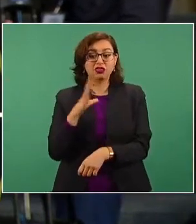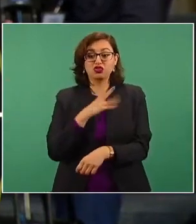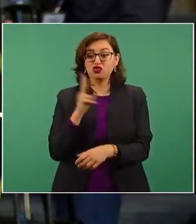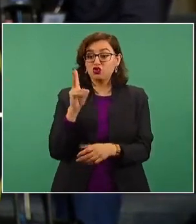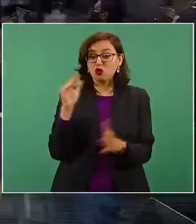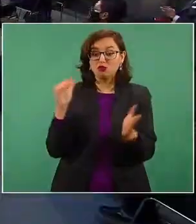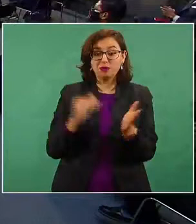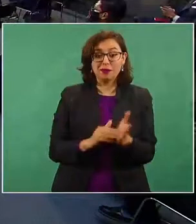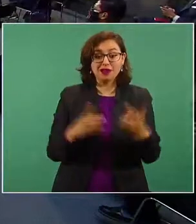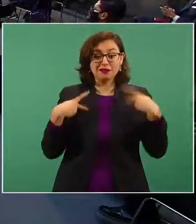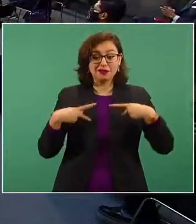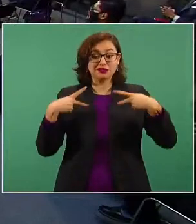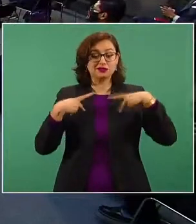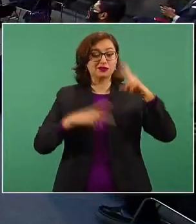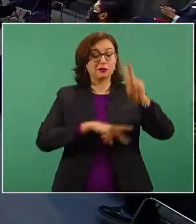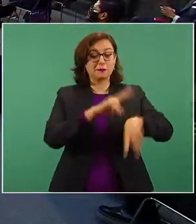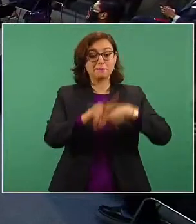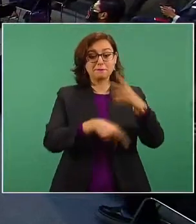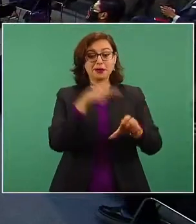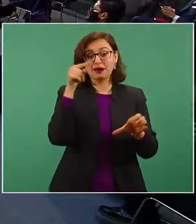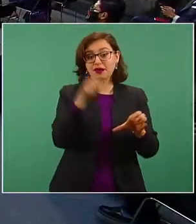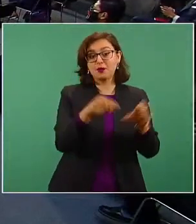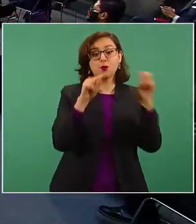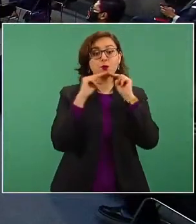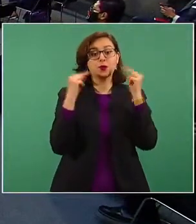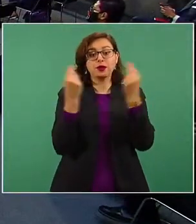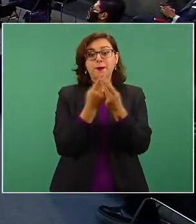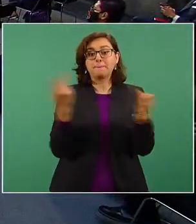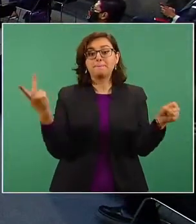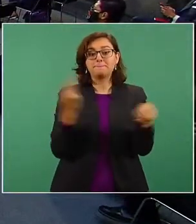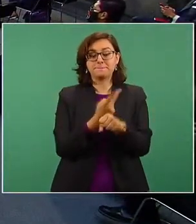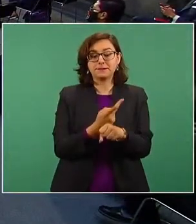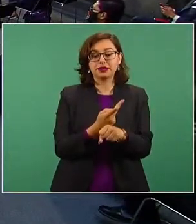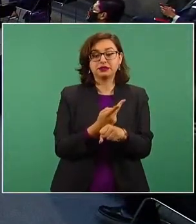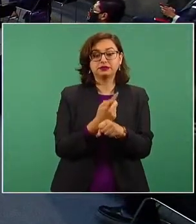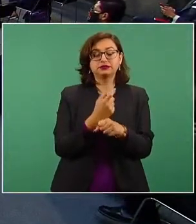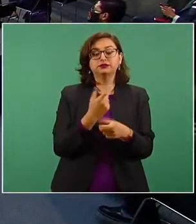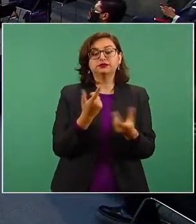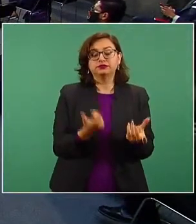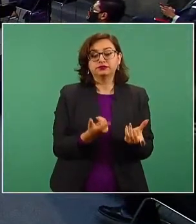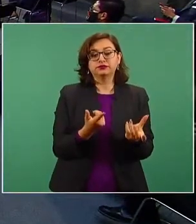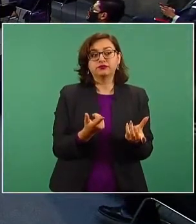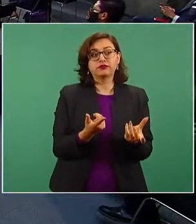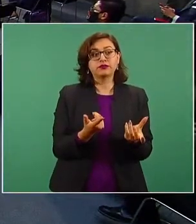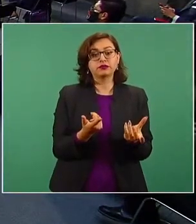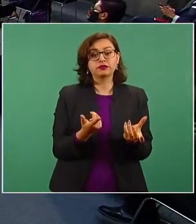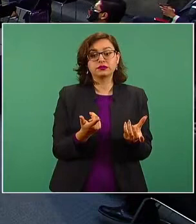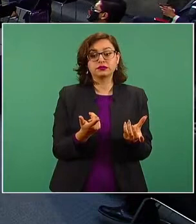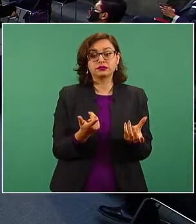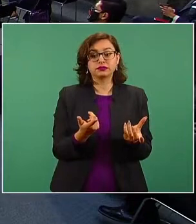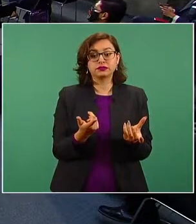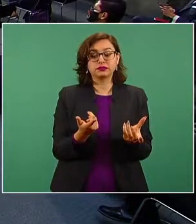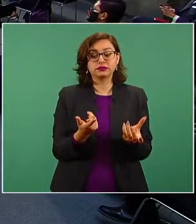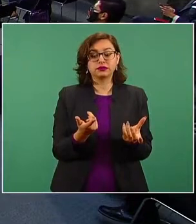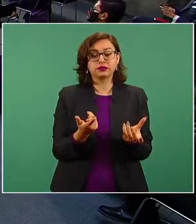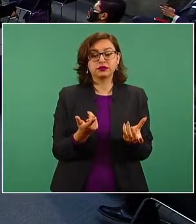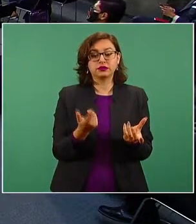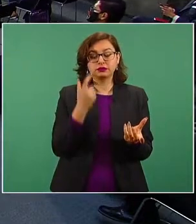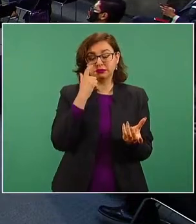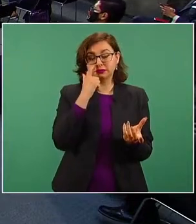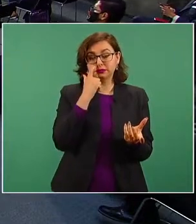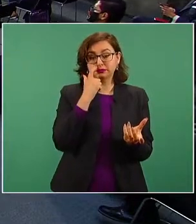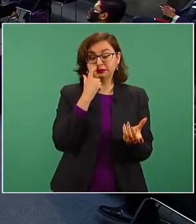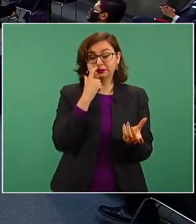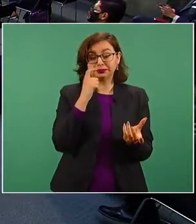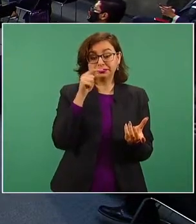han asistido a esta unidad y los funcionarios comentan que está en ciernes ahí